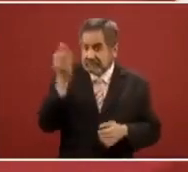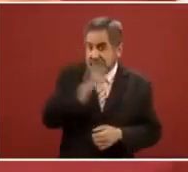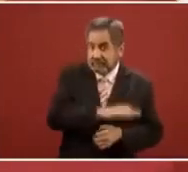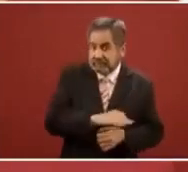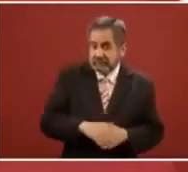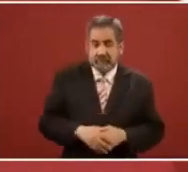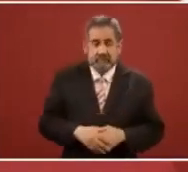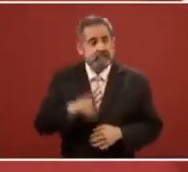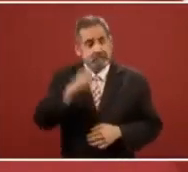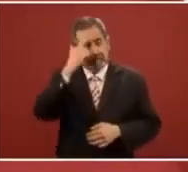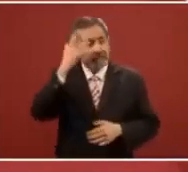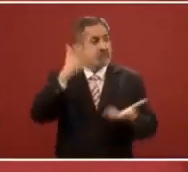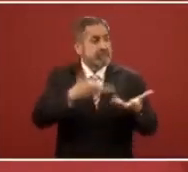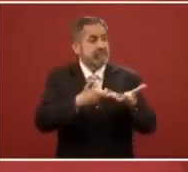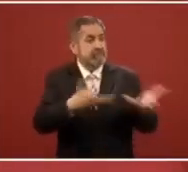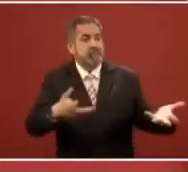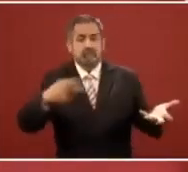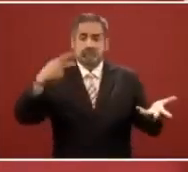Eran terrenos nacionales.